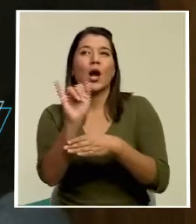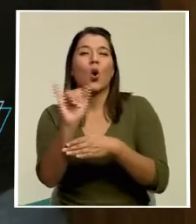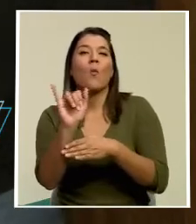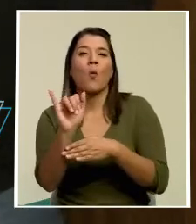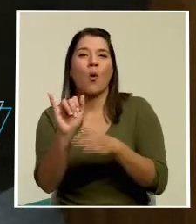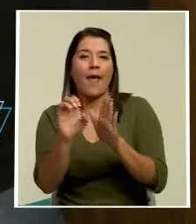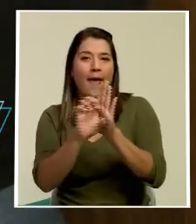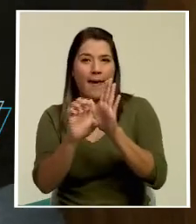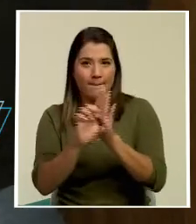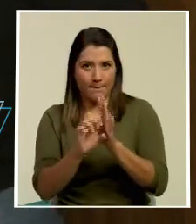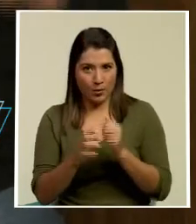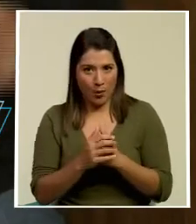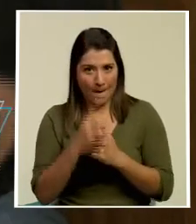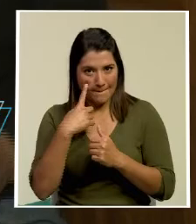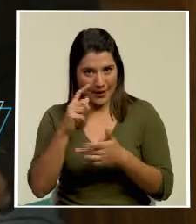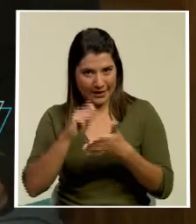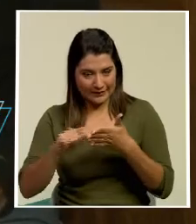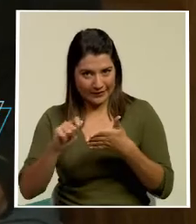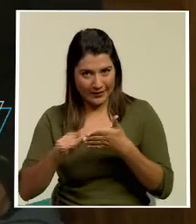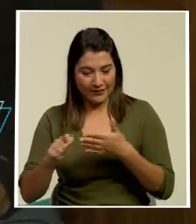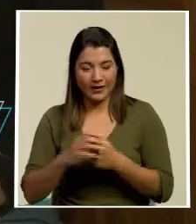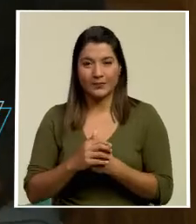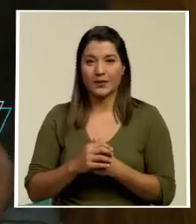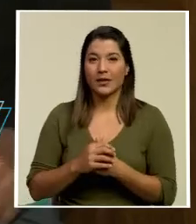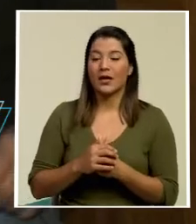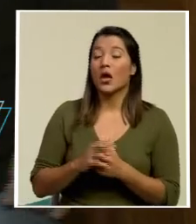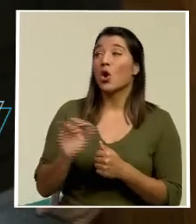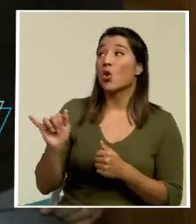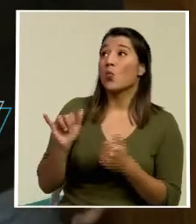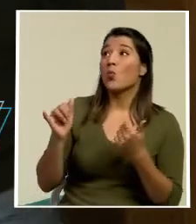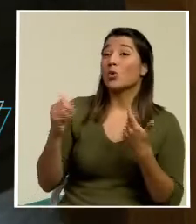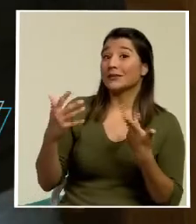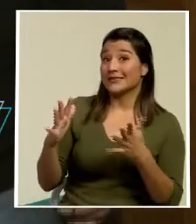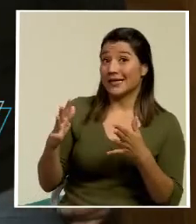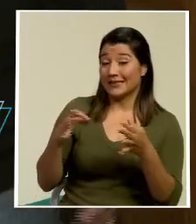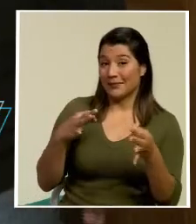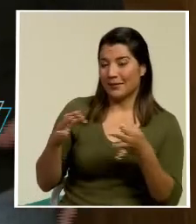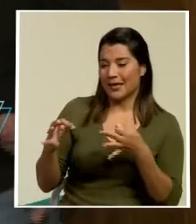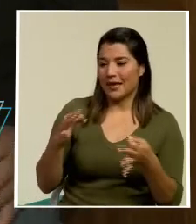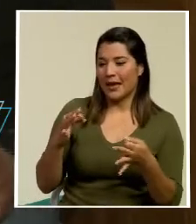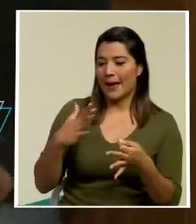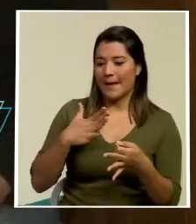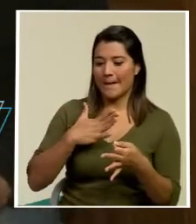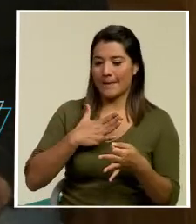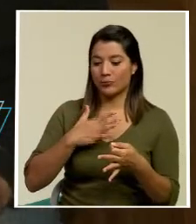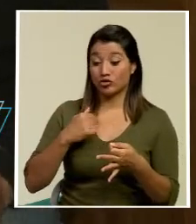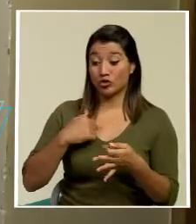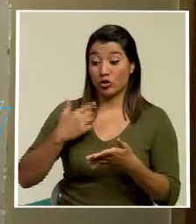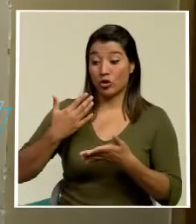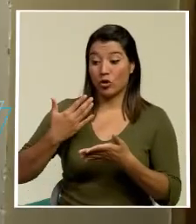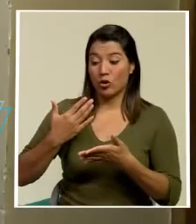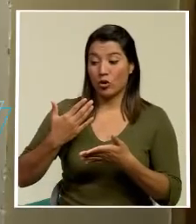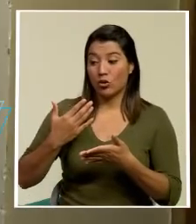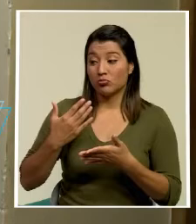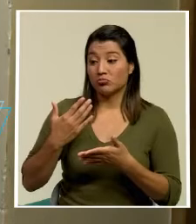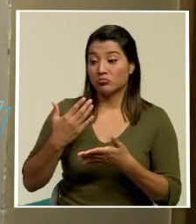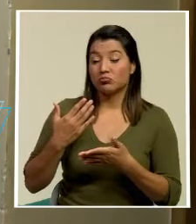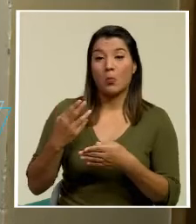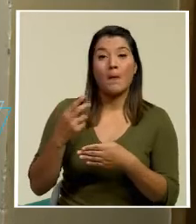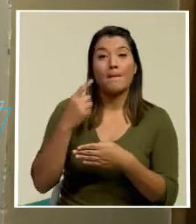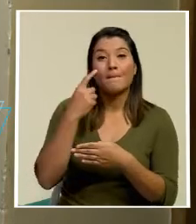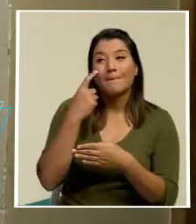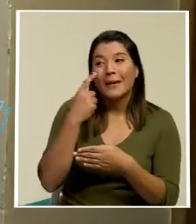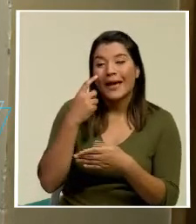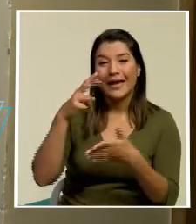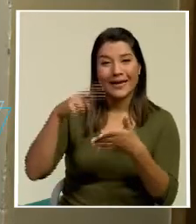Ya te digo, a mí ha sido la circunstancia, ¿no? De estos poetas. Así me